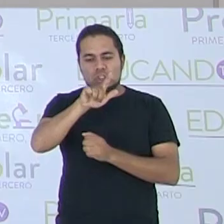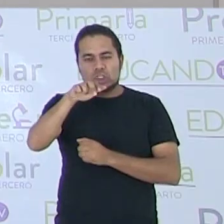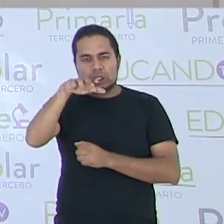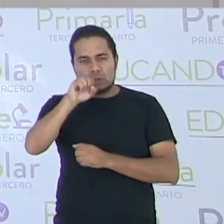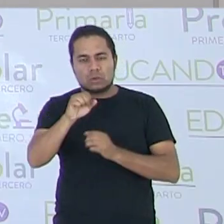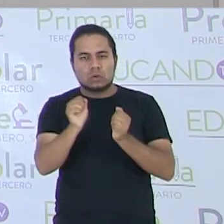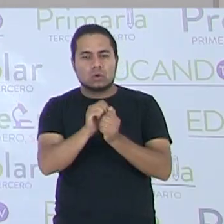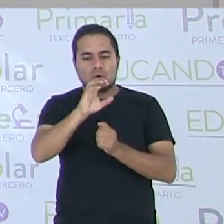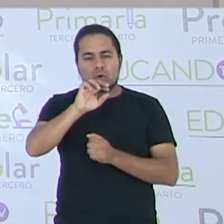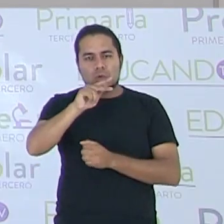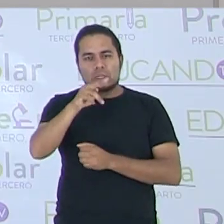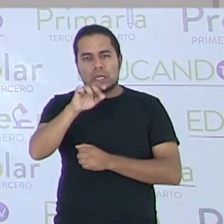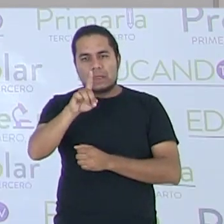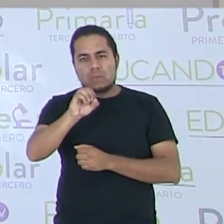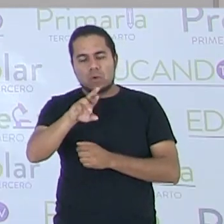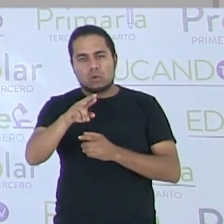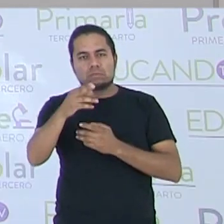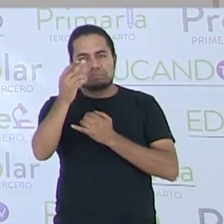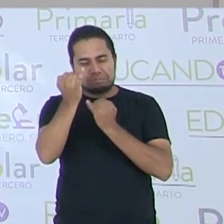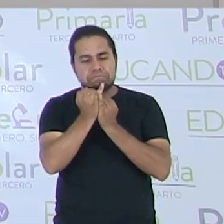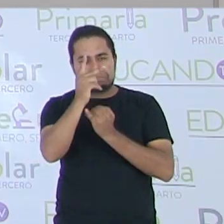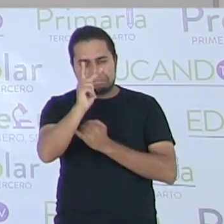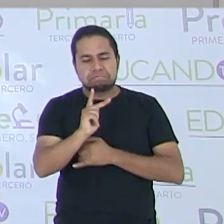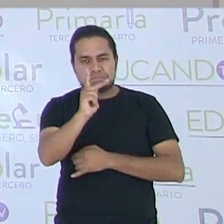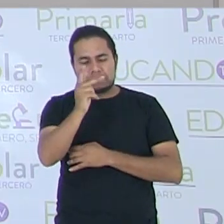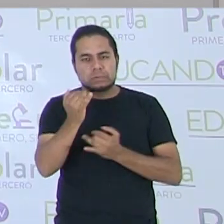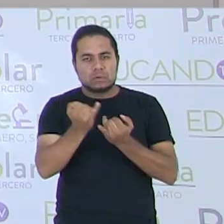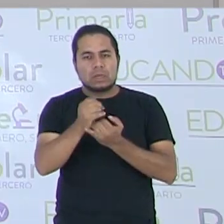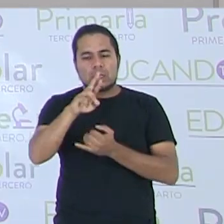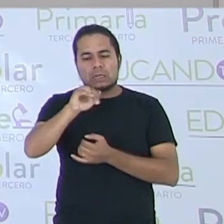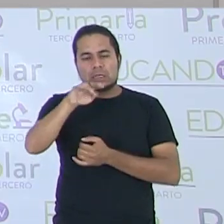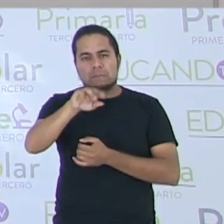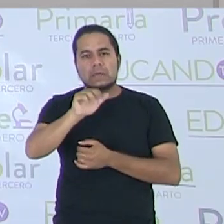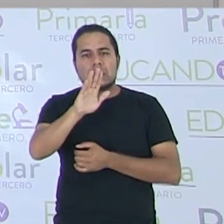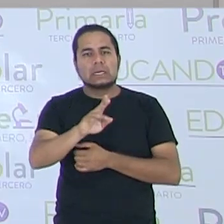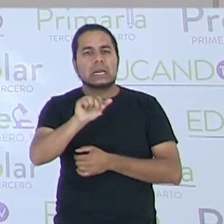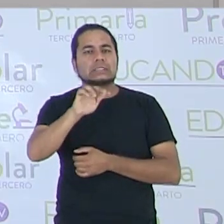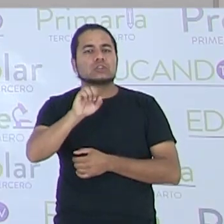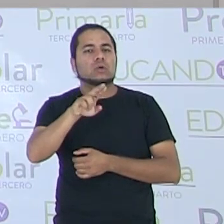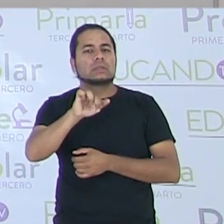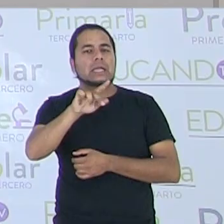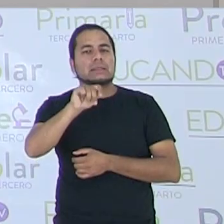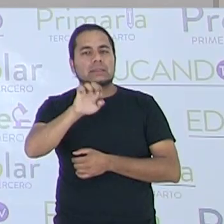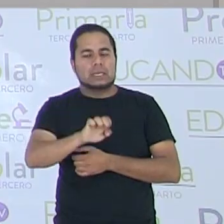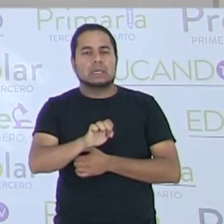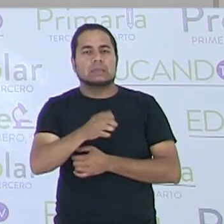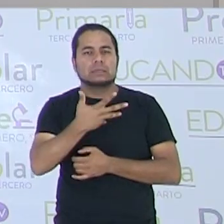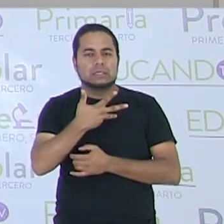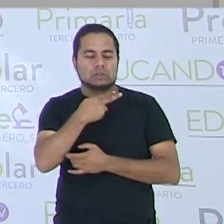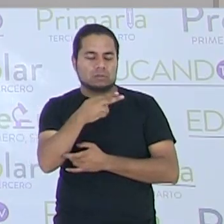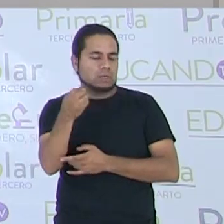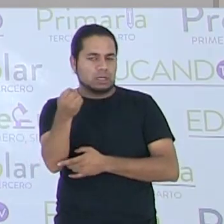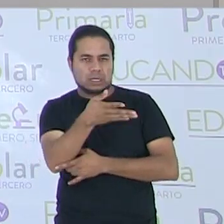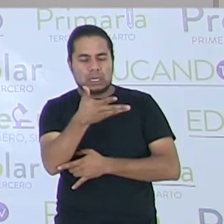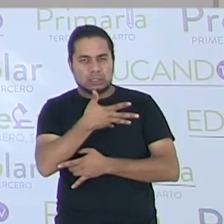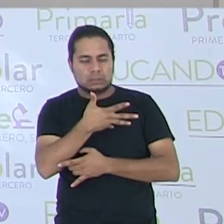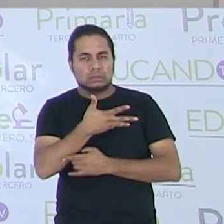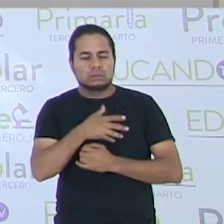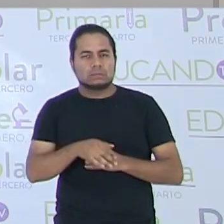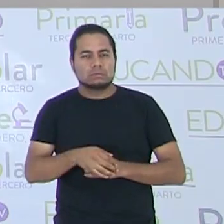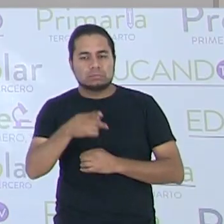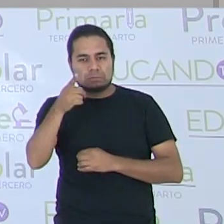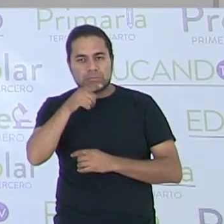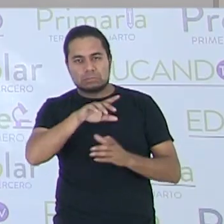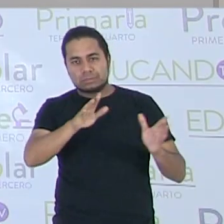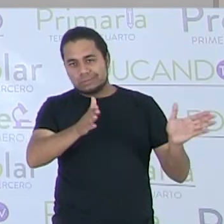sí vemos este tipo de rima que les digo que se llama asonante. acá podemos ver